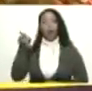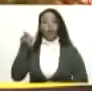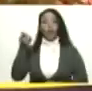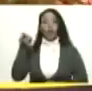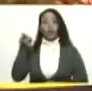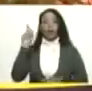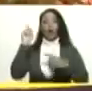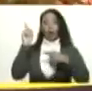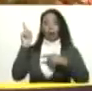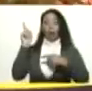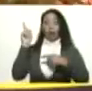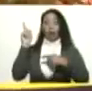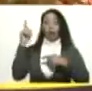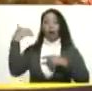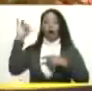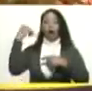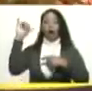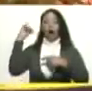bueno, que está